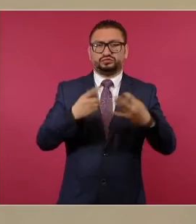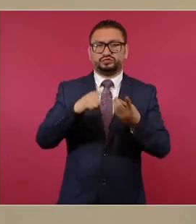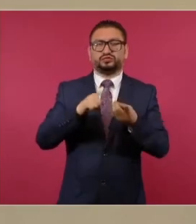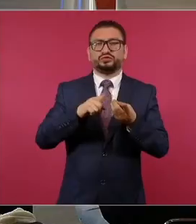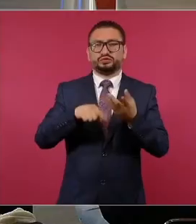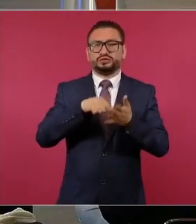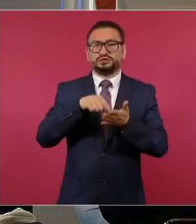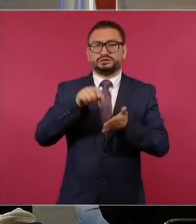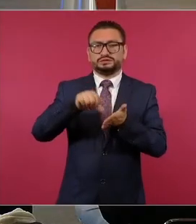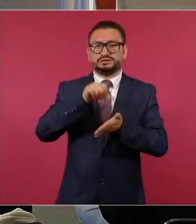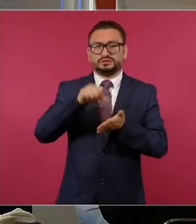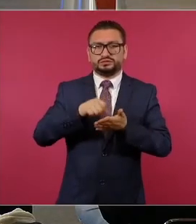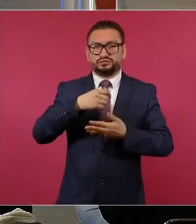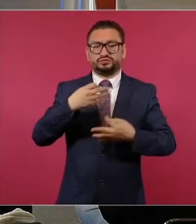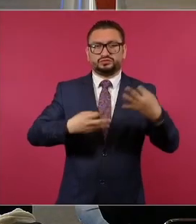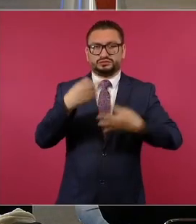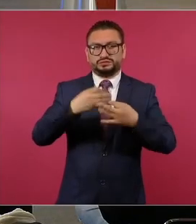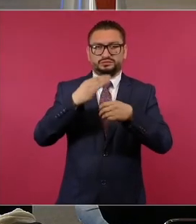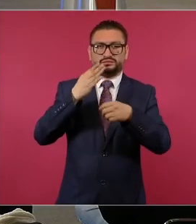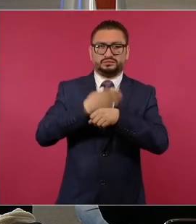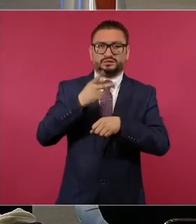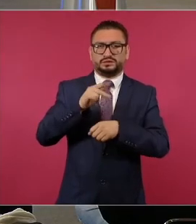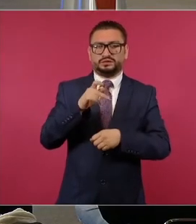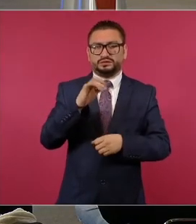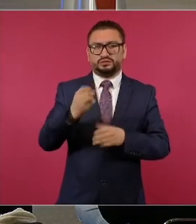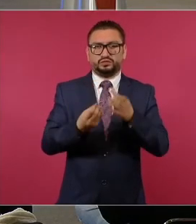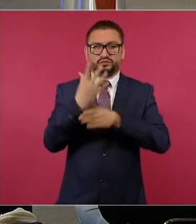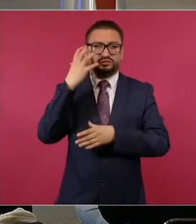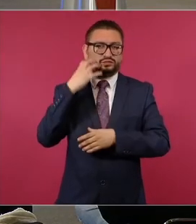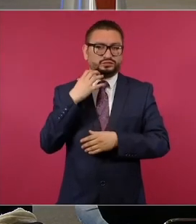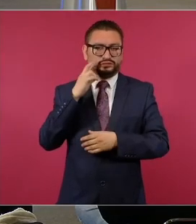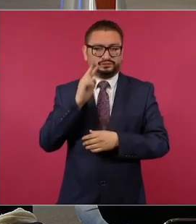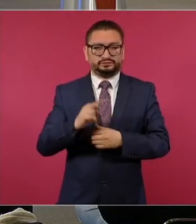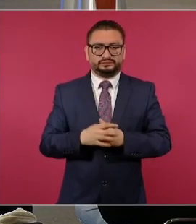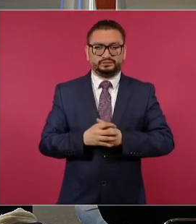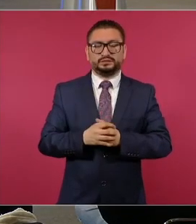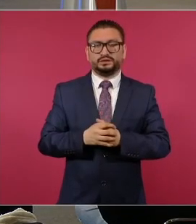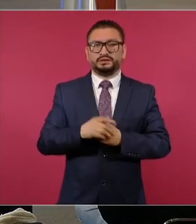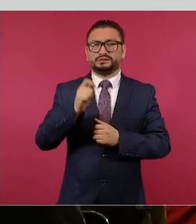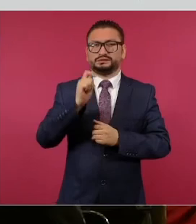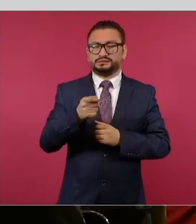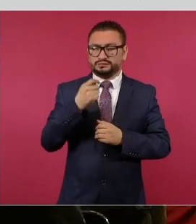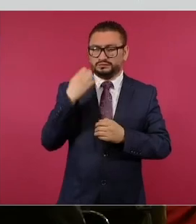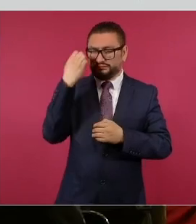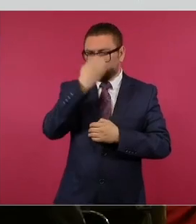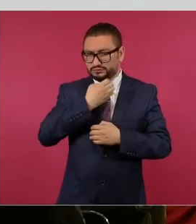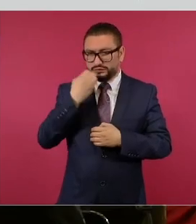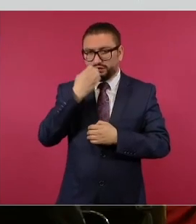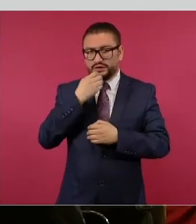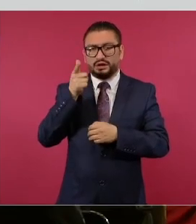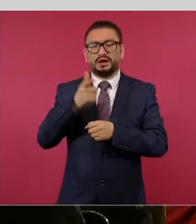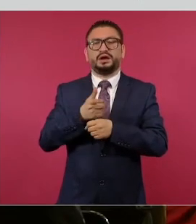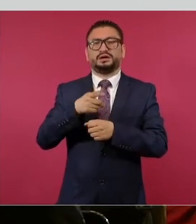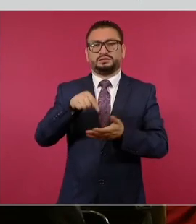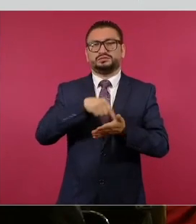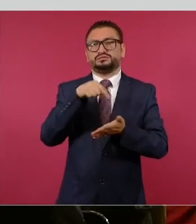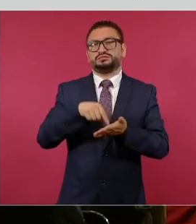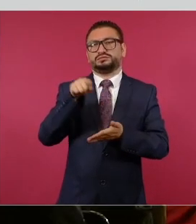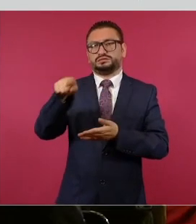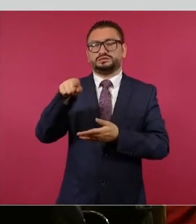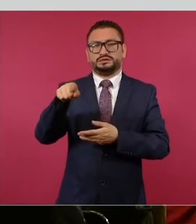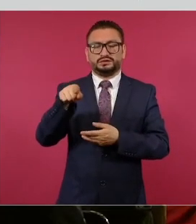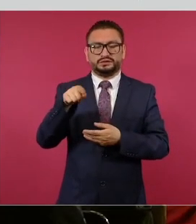de Justicia Penal Federal en Nuevo León. Tenemos que se ha observado que en este centro